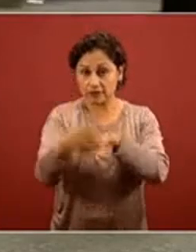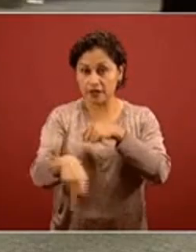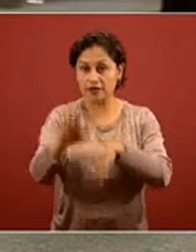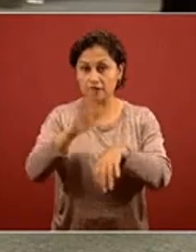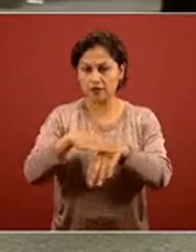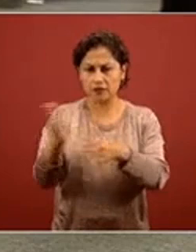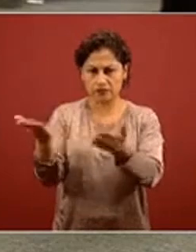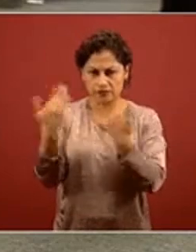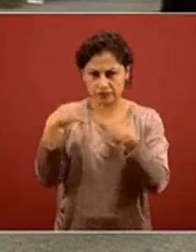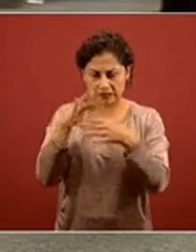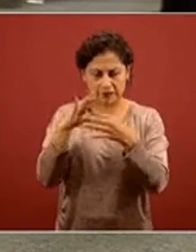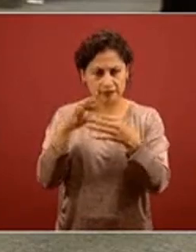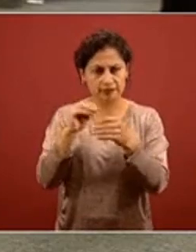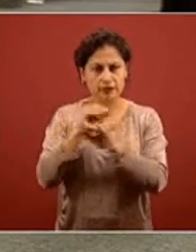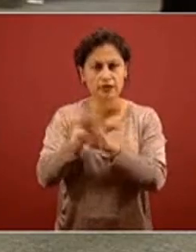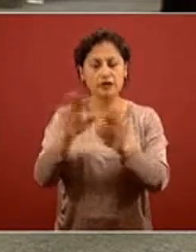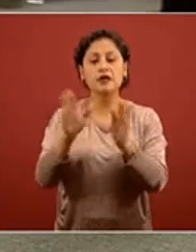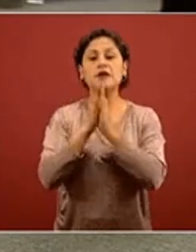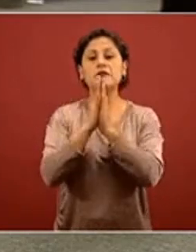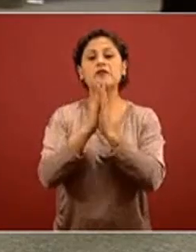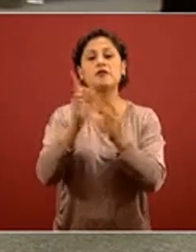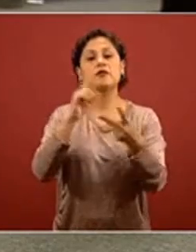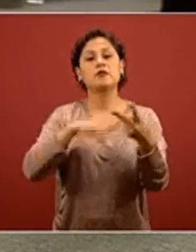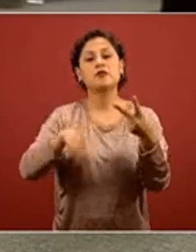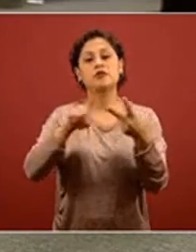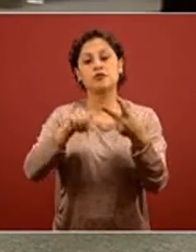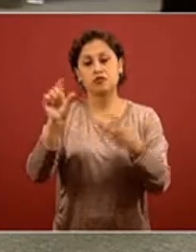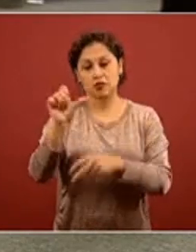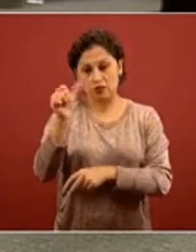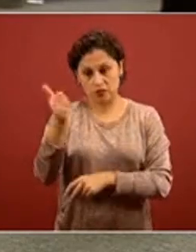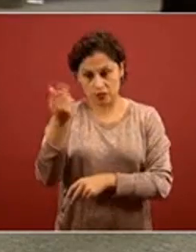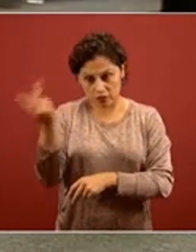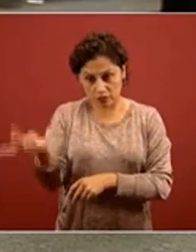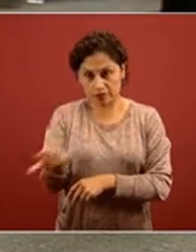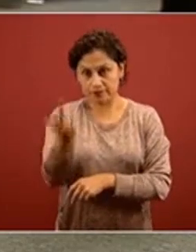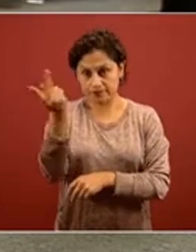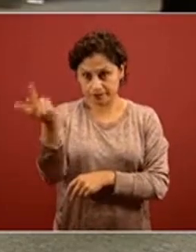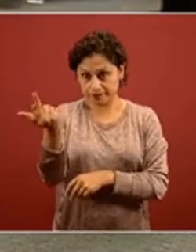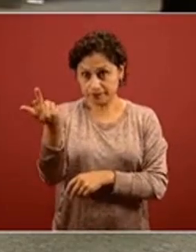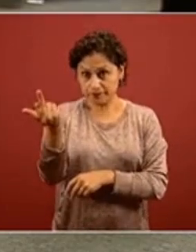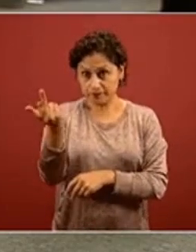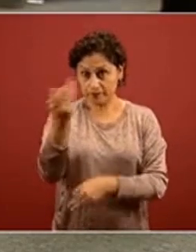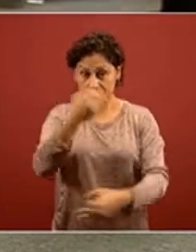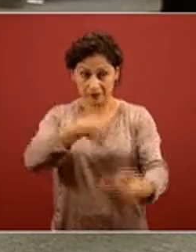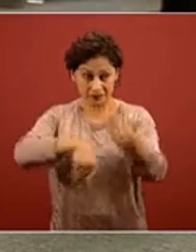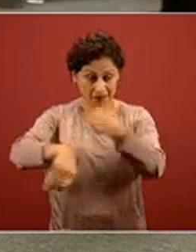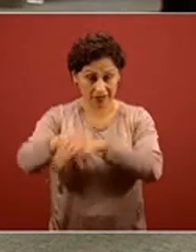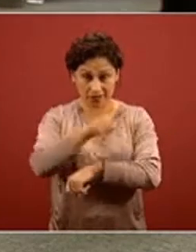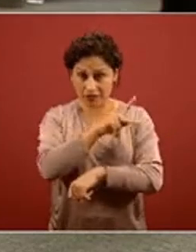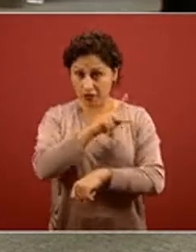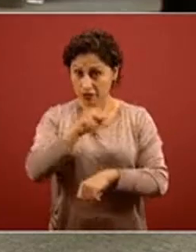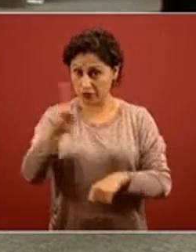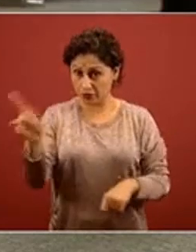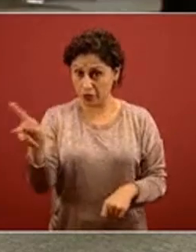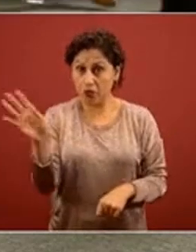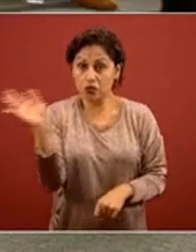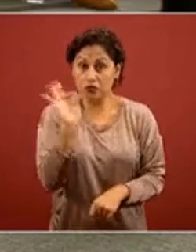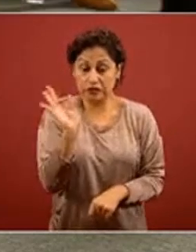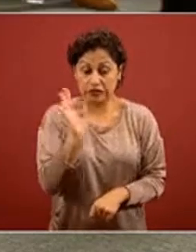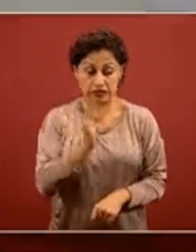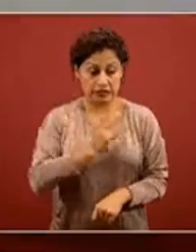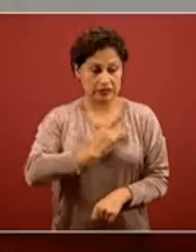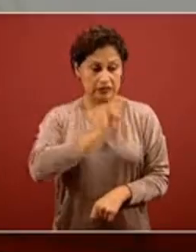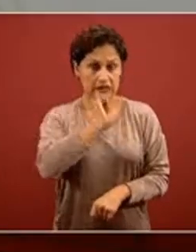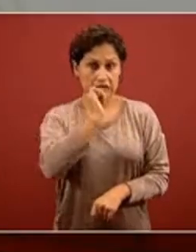respecto. Y yo también quisiera saber, ¿todos en algún momento somos, seremos o estamos siendo pacientes asintomáticos?